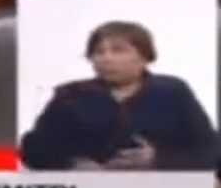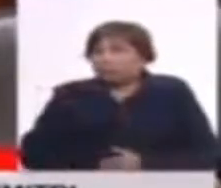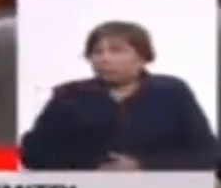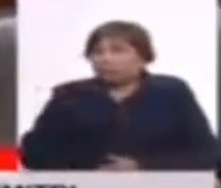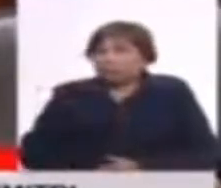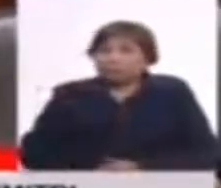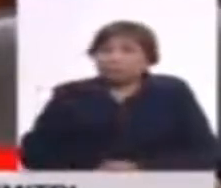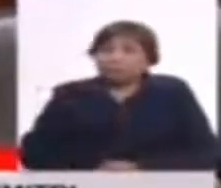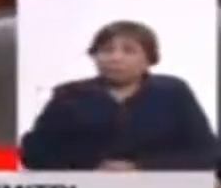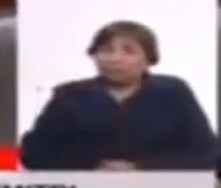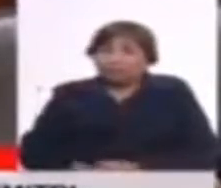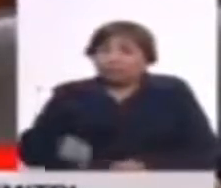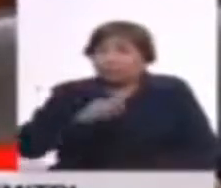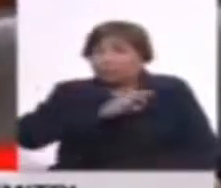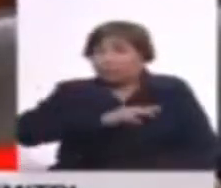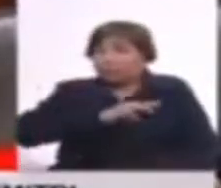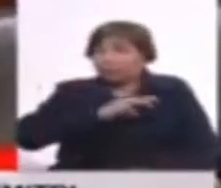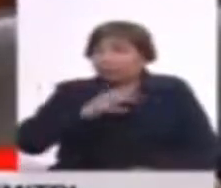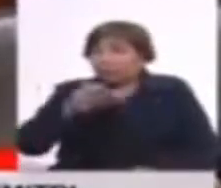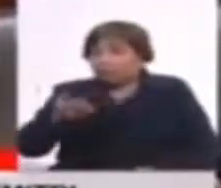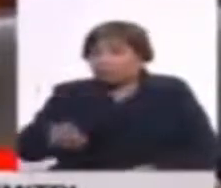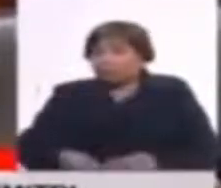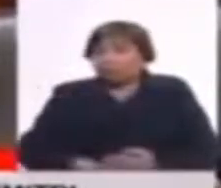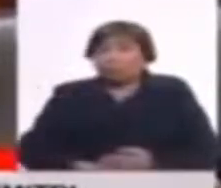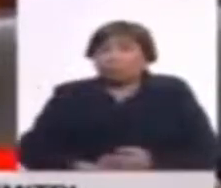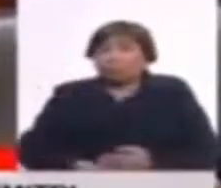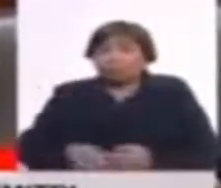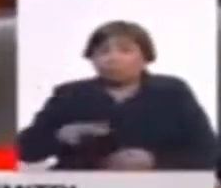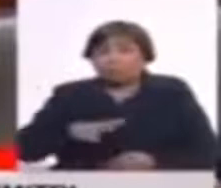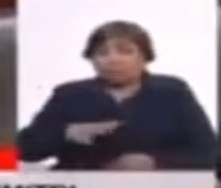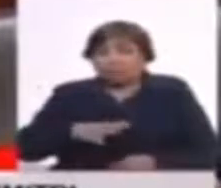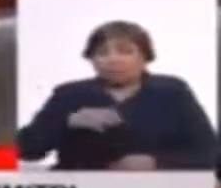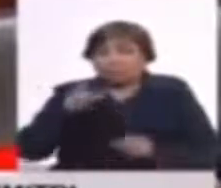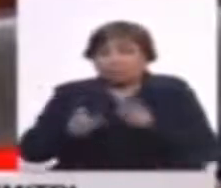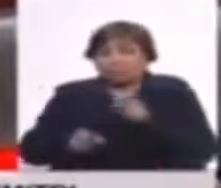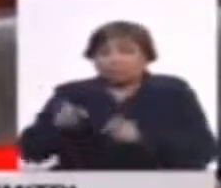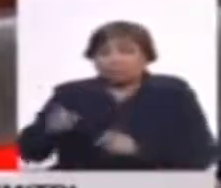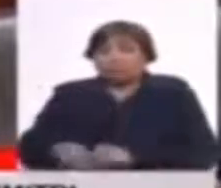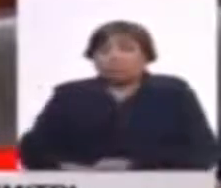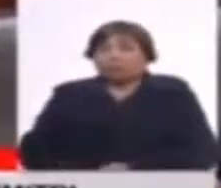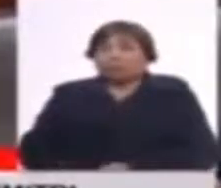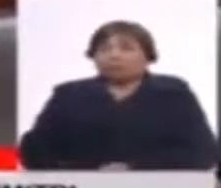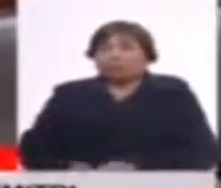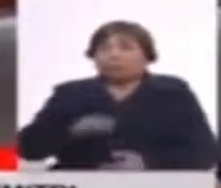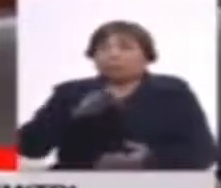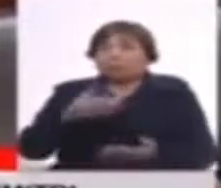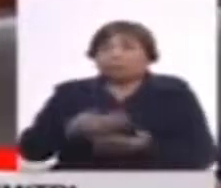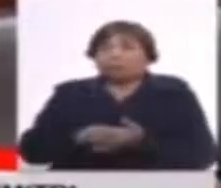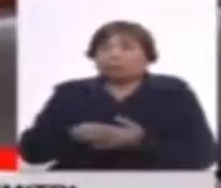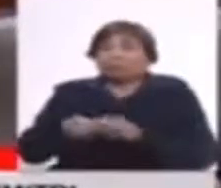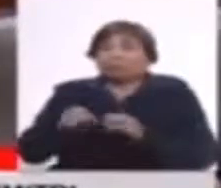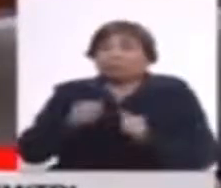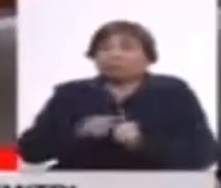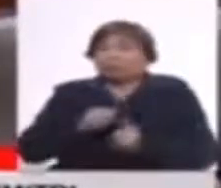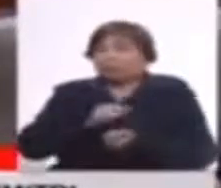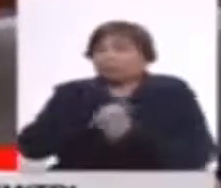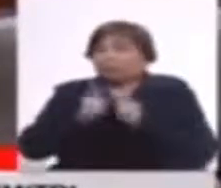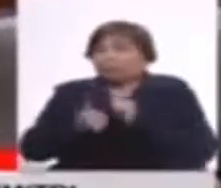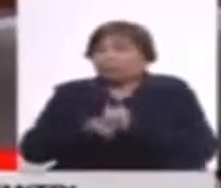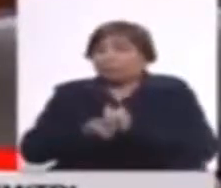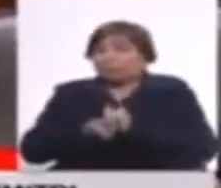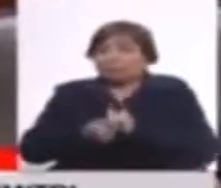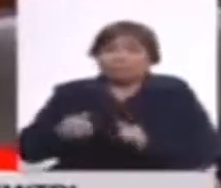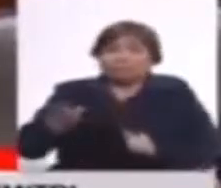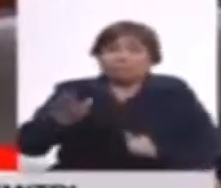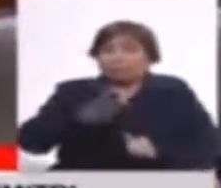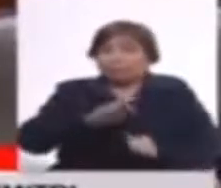está afectando la moral de la institución y la dignidad de las personas. Todos los oficiales que son cambiados fuera de su sede